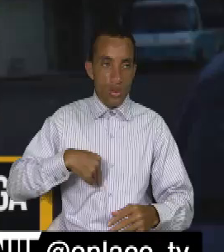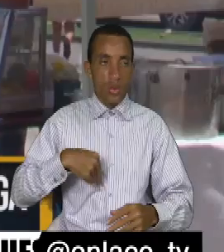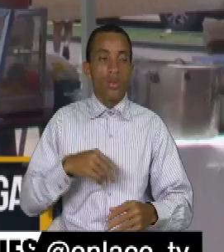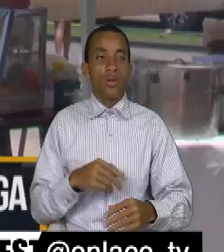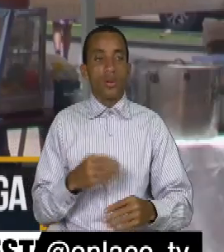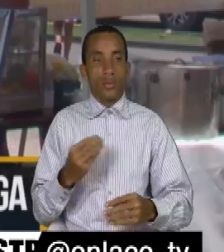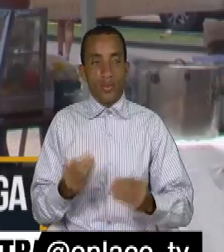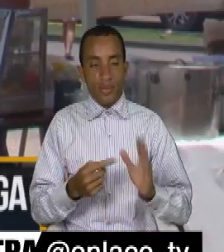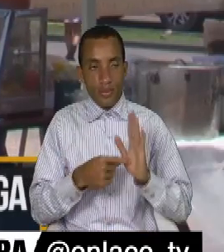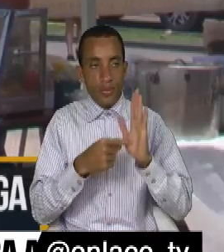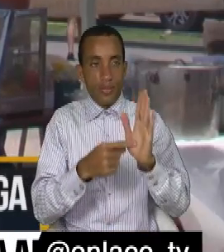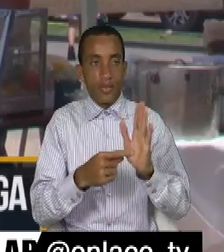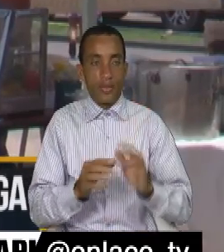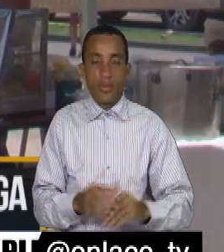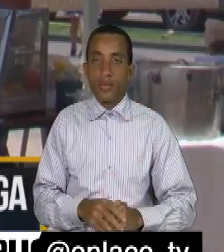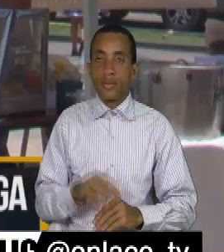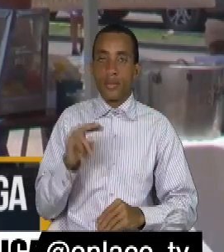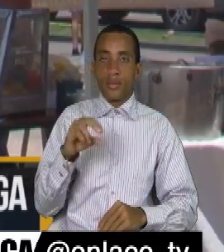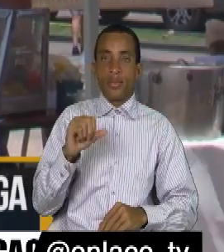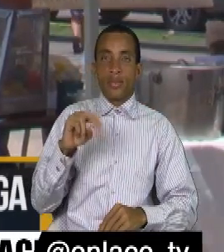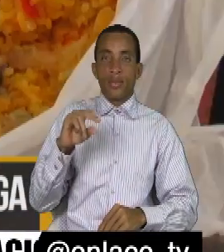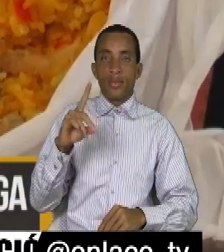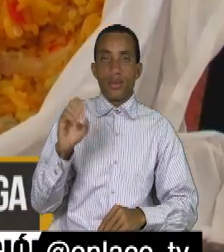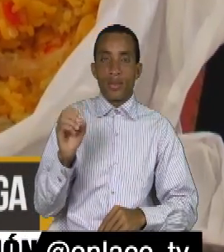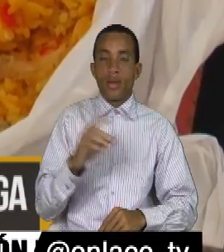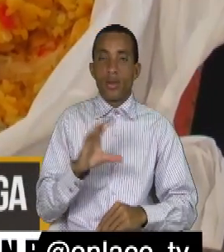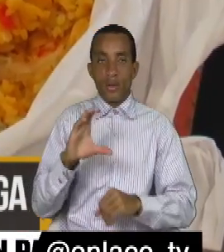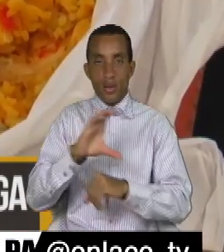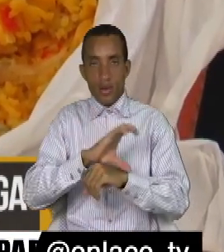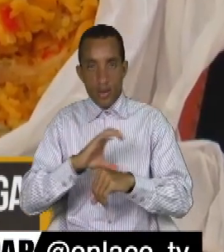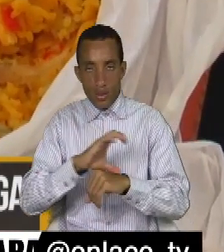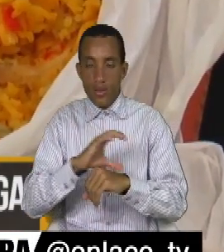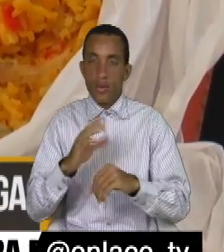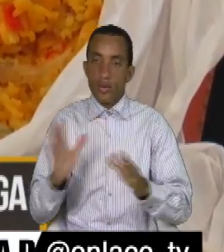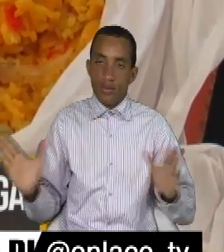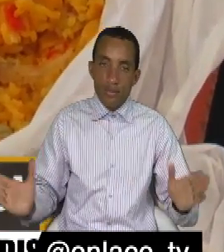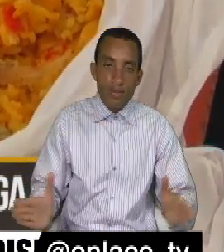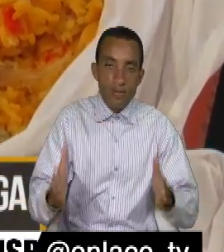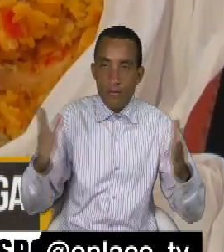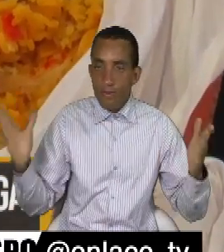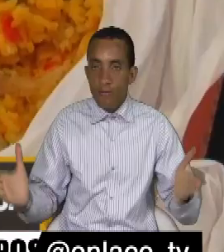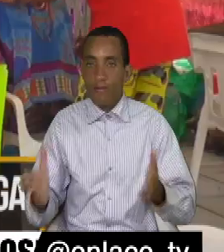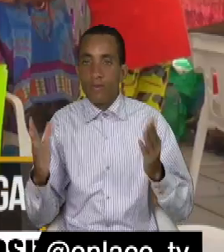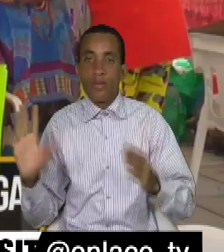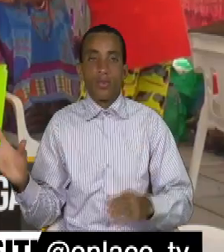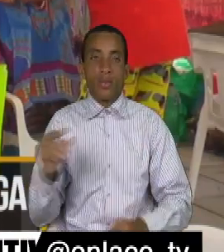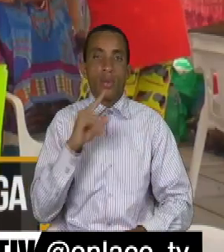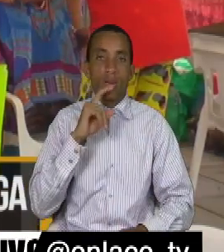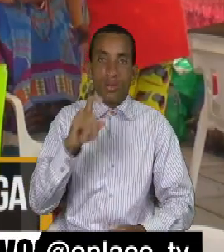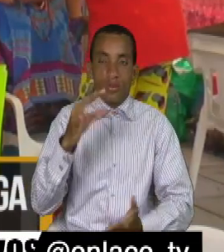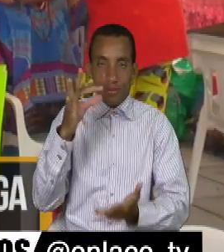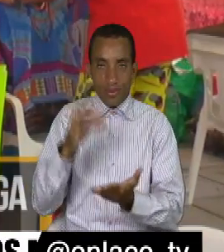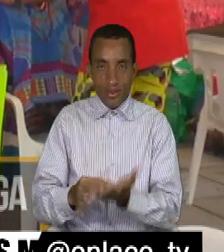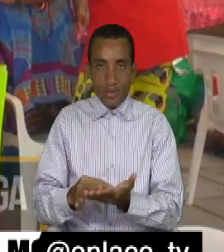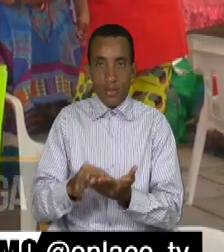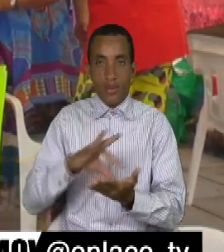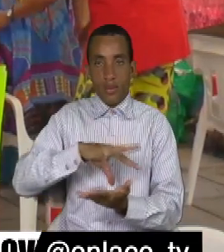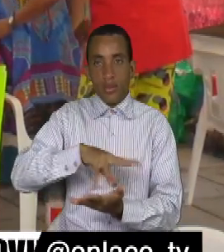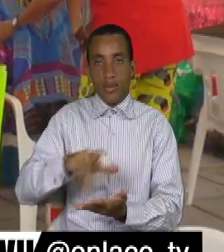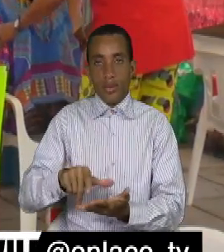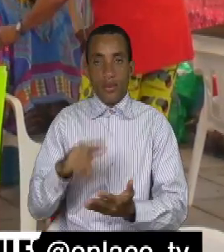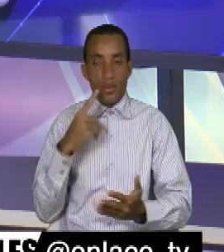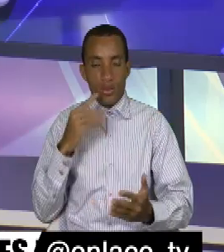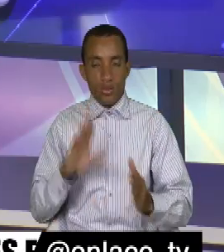para dar. Nando Vázquez se encuentra en la ciudad promoviendo esta actividad que busca mostrar en la capital de Santander la grandeza de Barranca Bermeja.